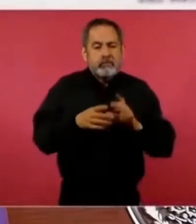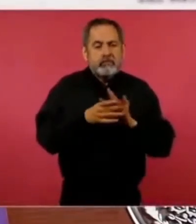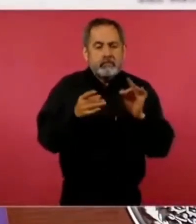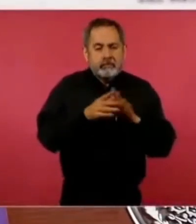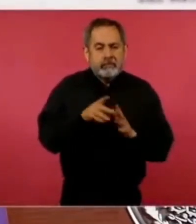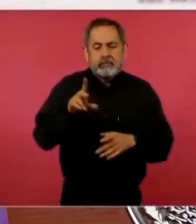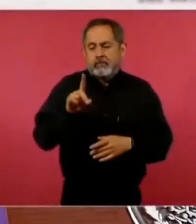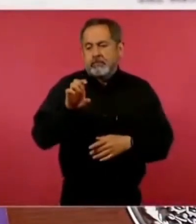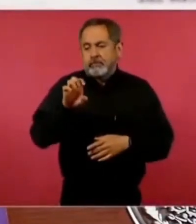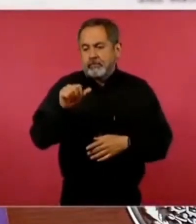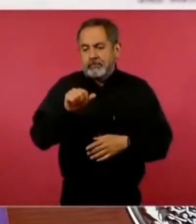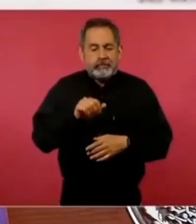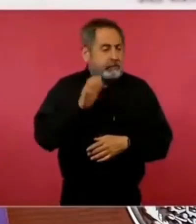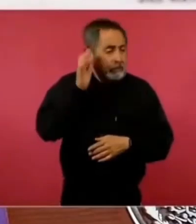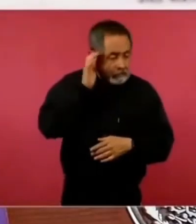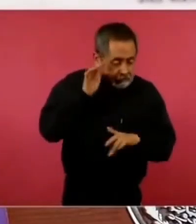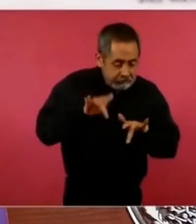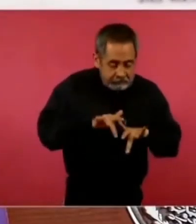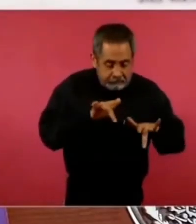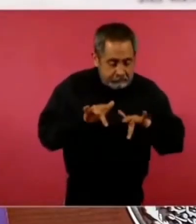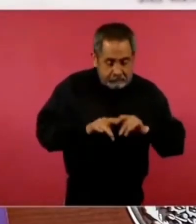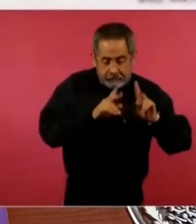la DEA,